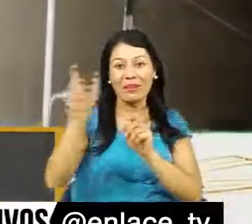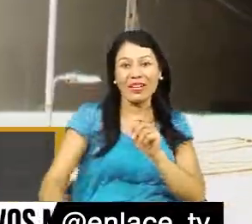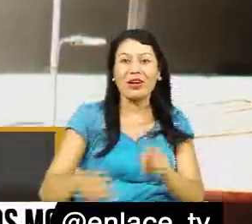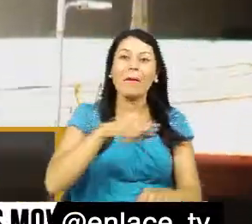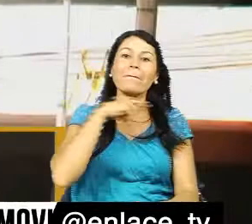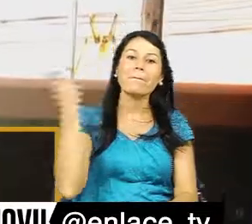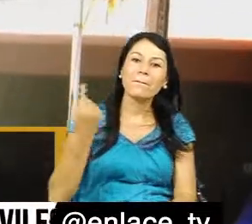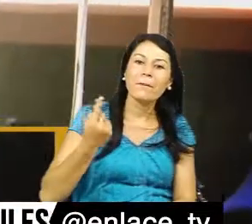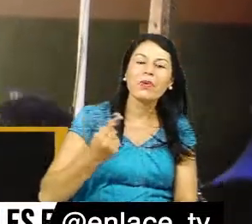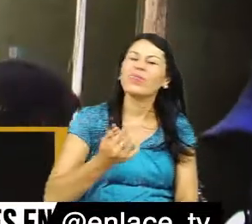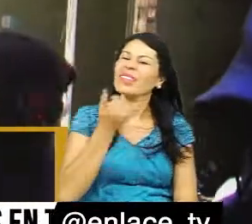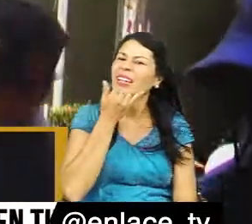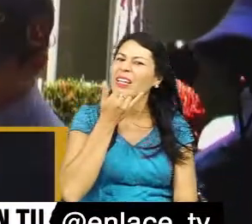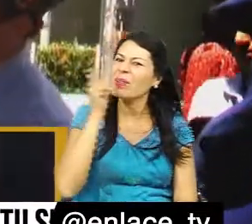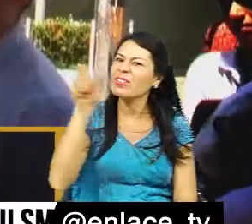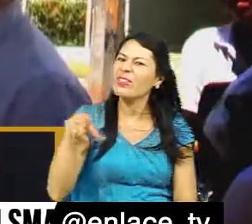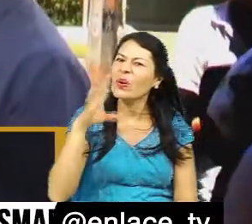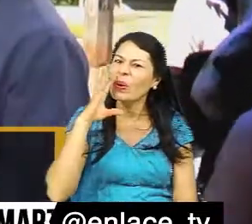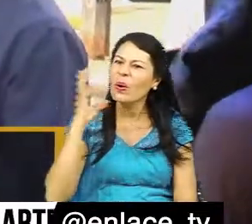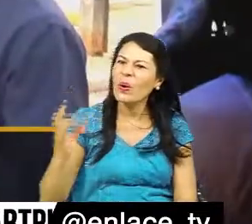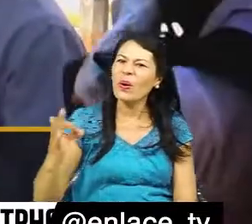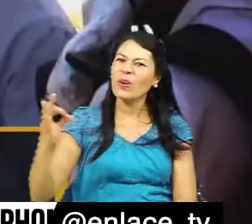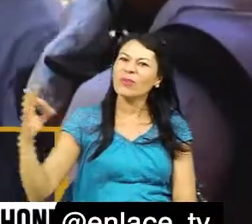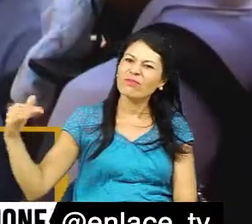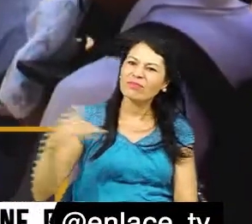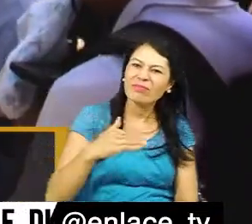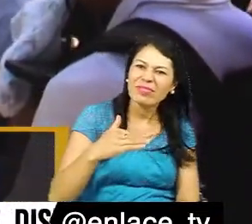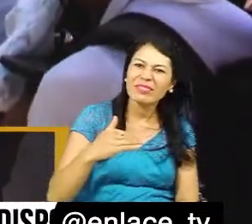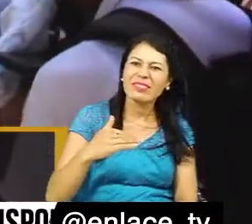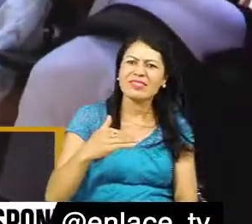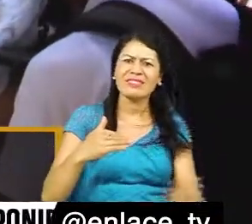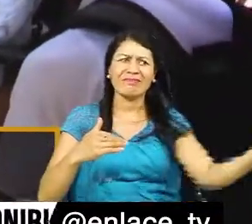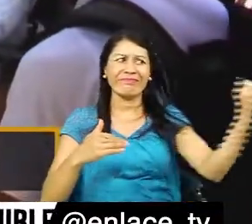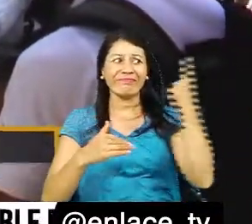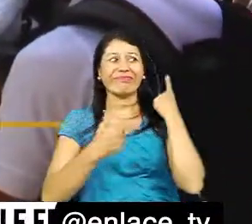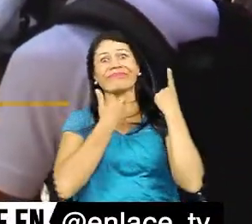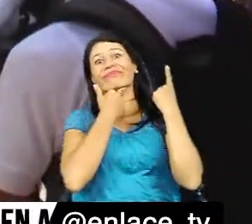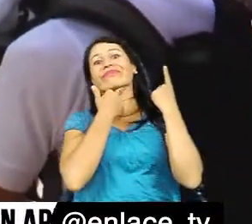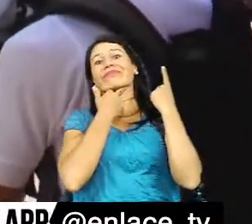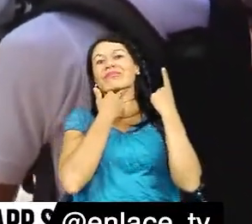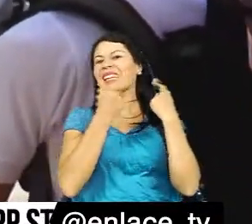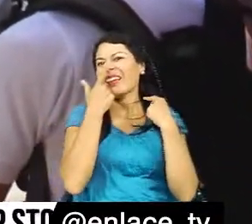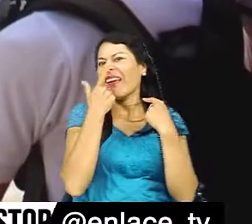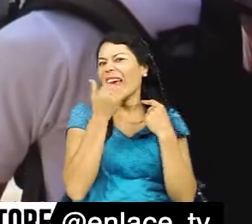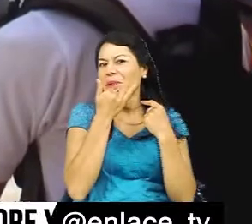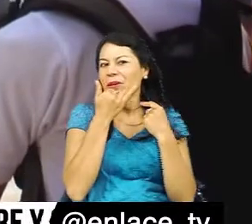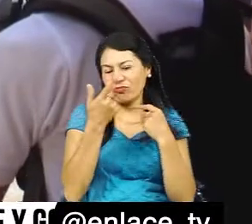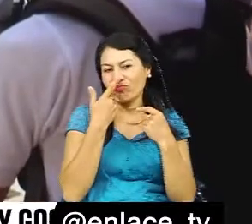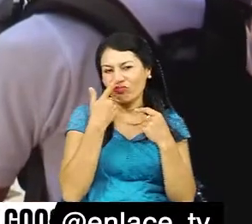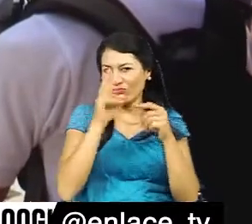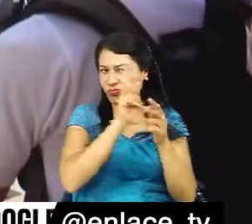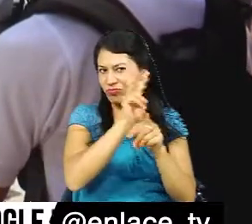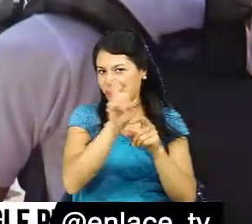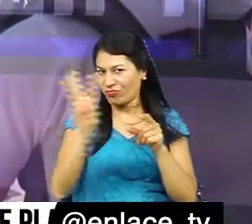que iba para el Centro Popular Comercial y que se confió de Rufino, ingrese a la página No Sea Rufino.